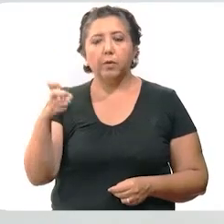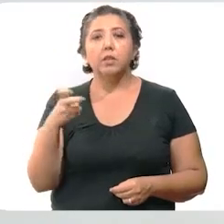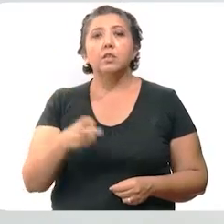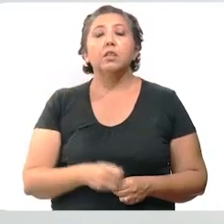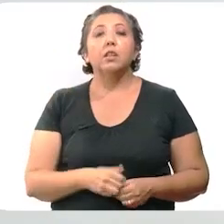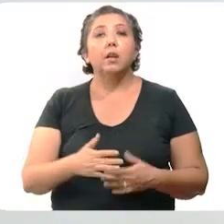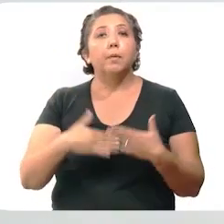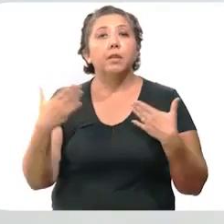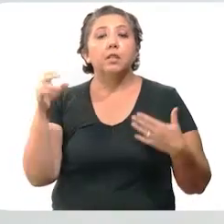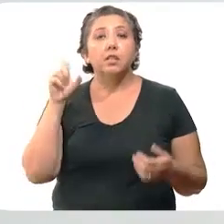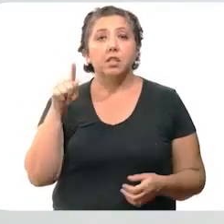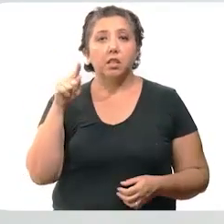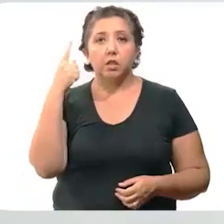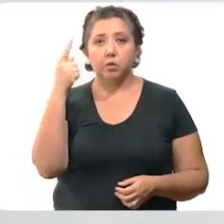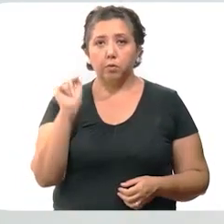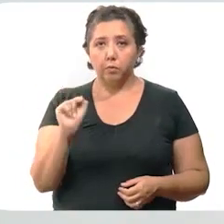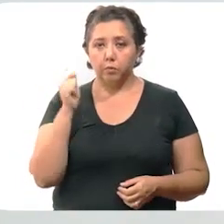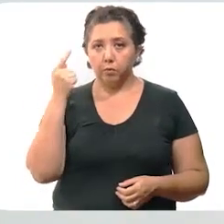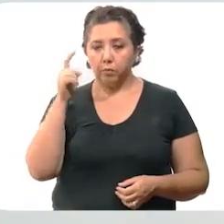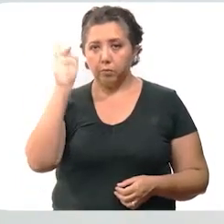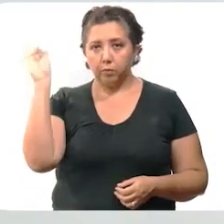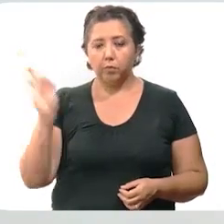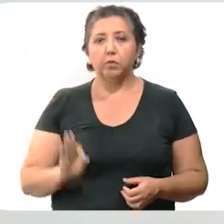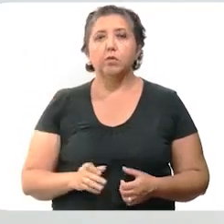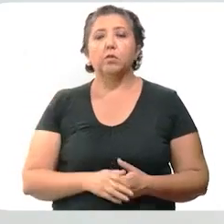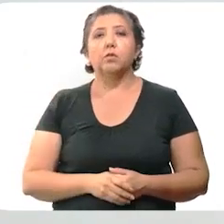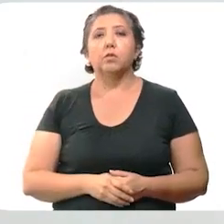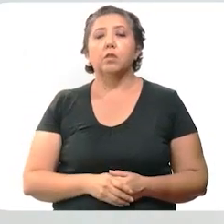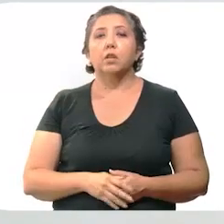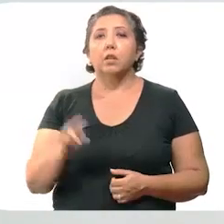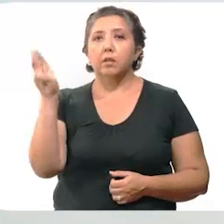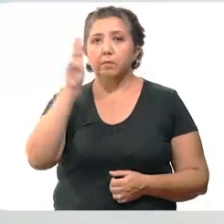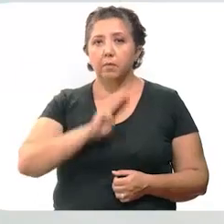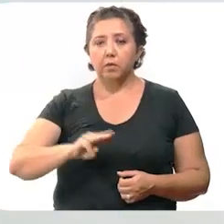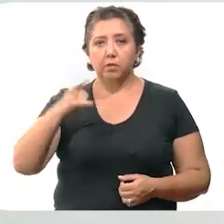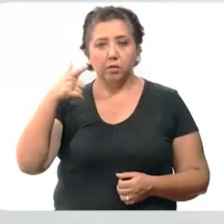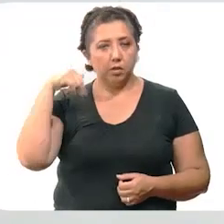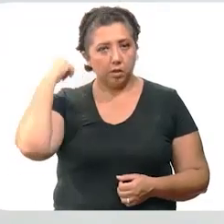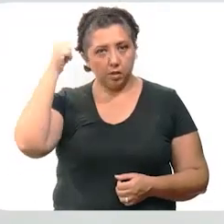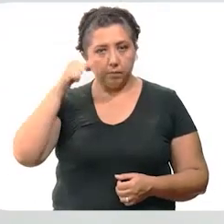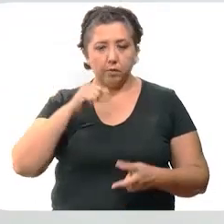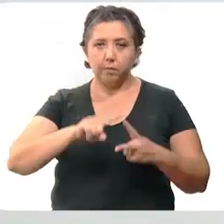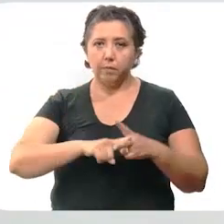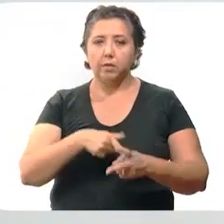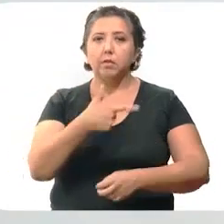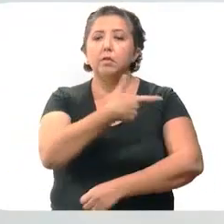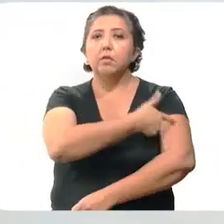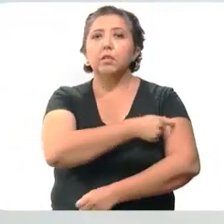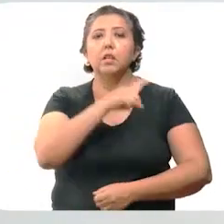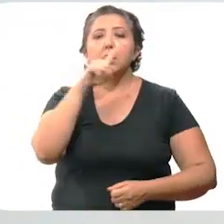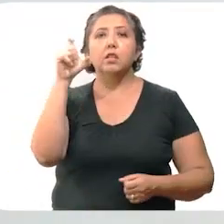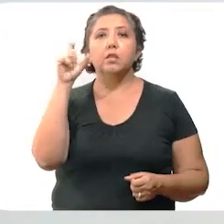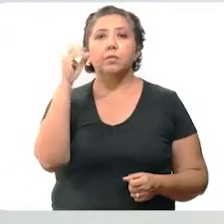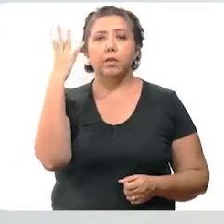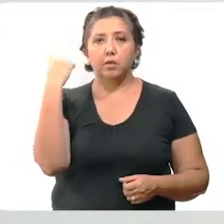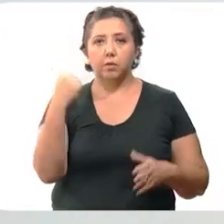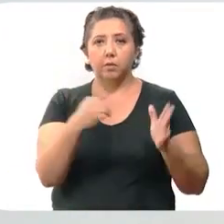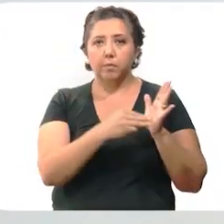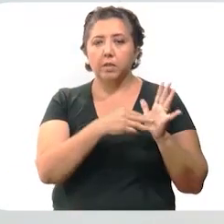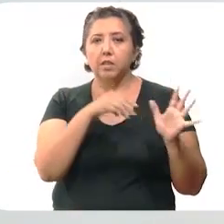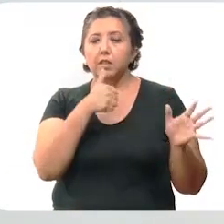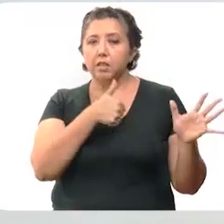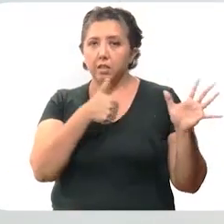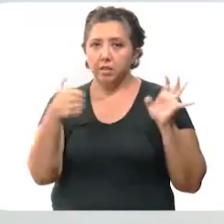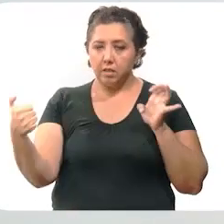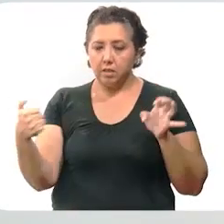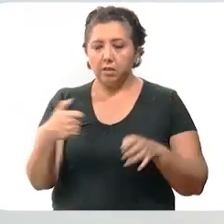aplicación lleva un avance del 71.1%. El miércoles 7 de abril se comenzaron a aplicar 129.600